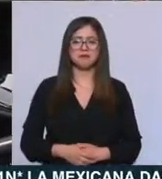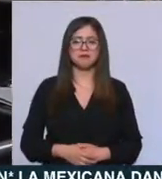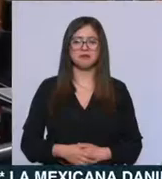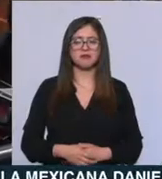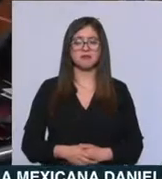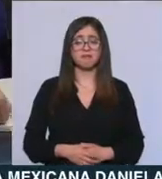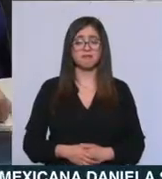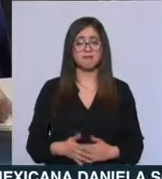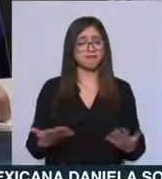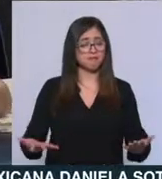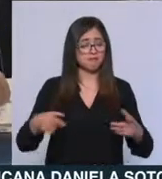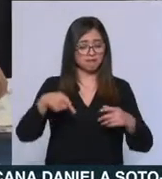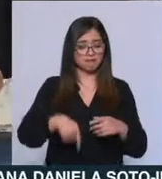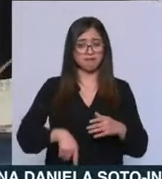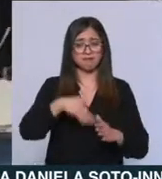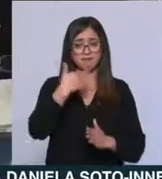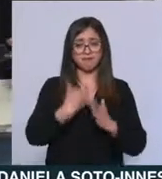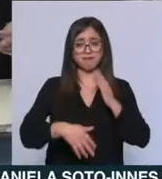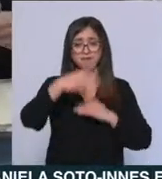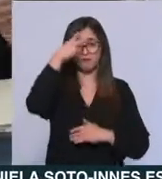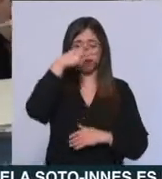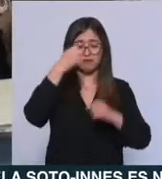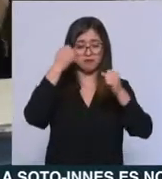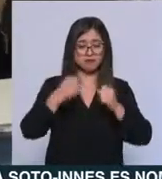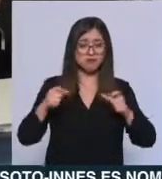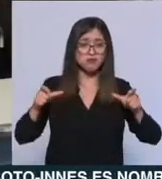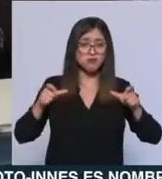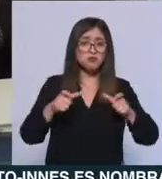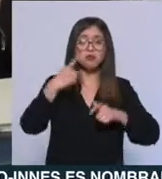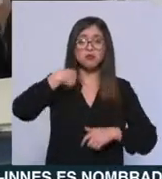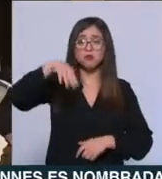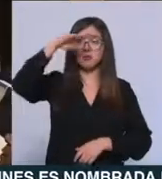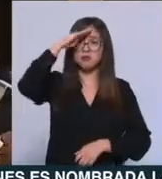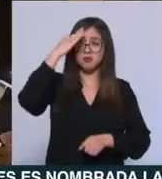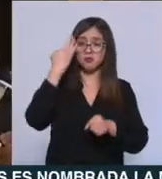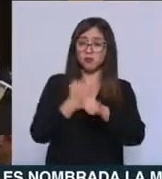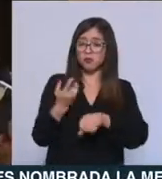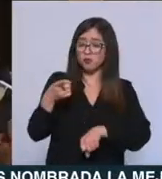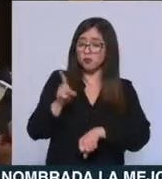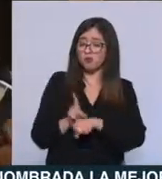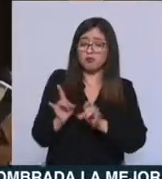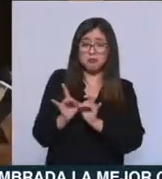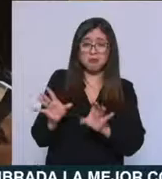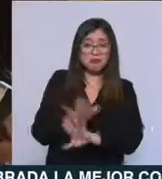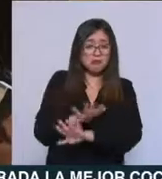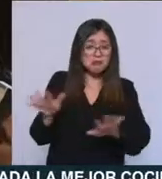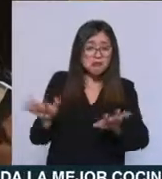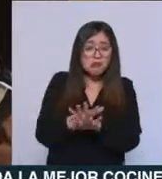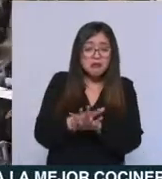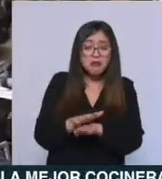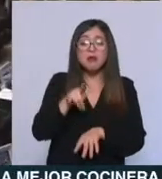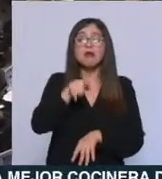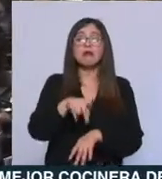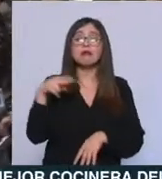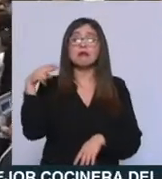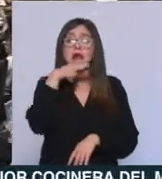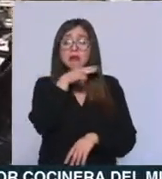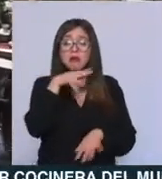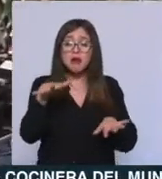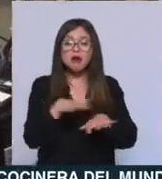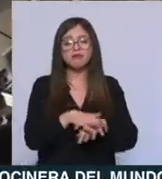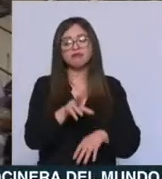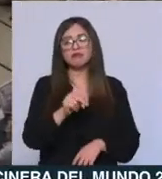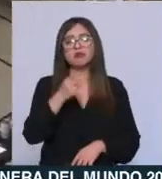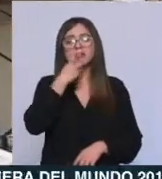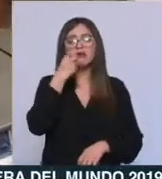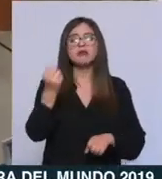La inseguridad por la que atraviesa el país no se descompuso de la noche a la mañana y no se compondrá de la misma forma. Así lo señaló el